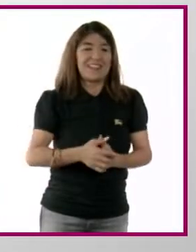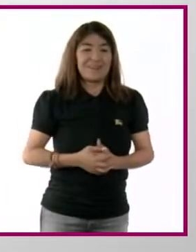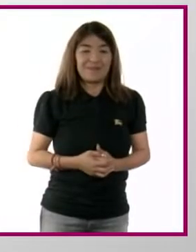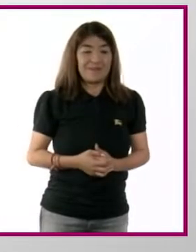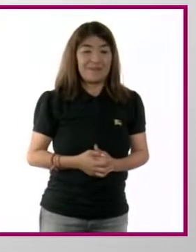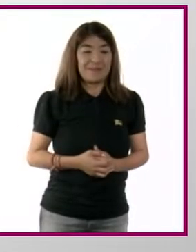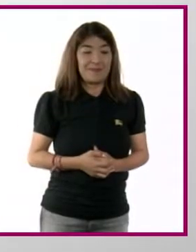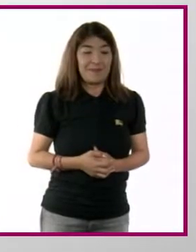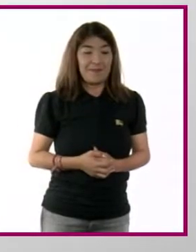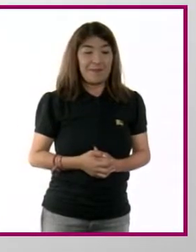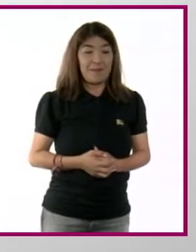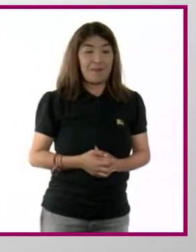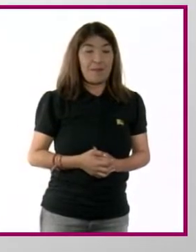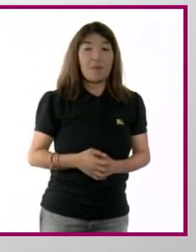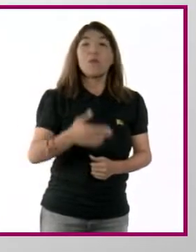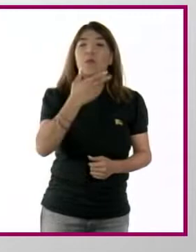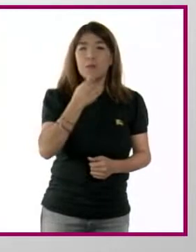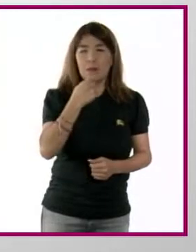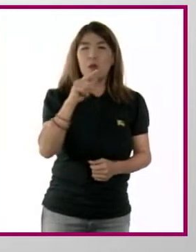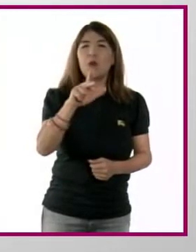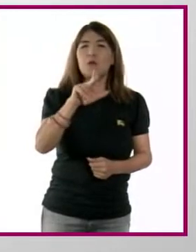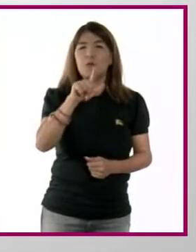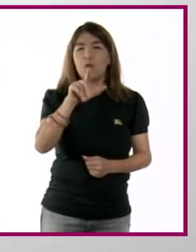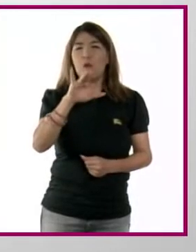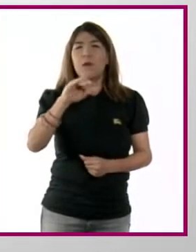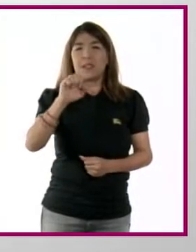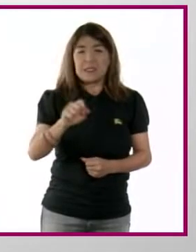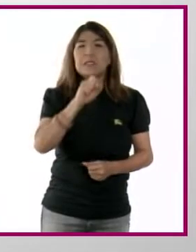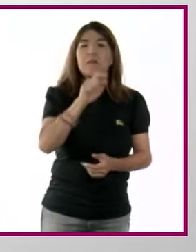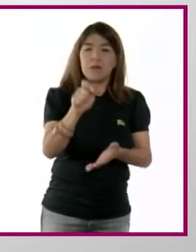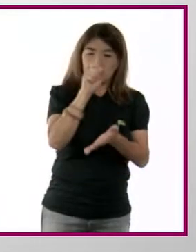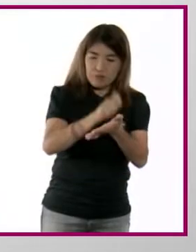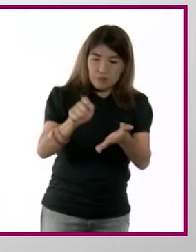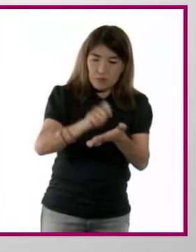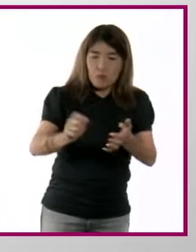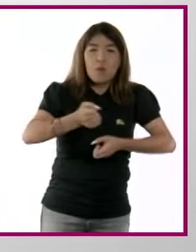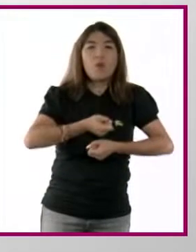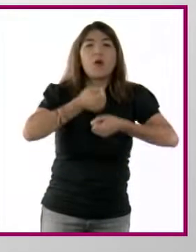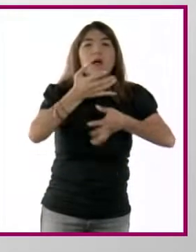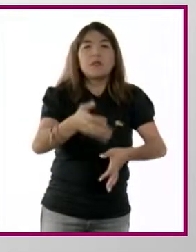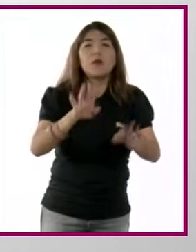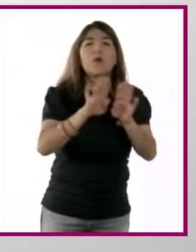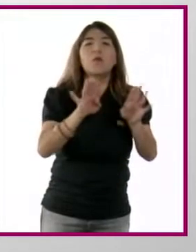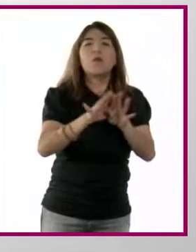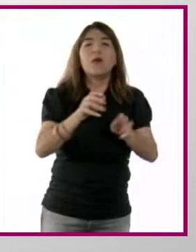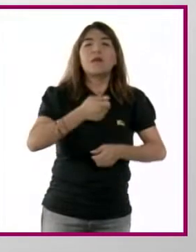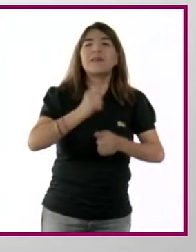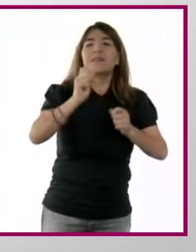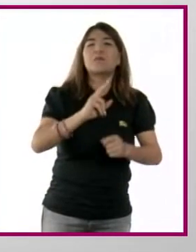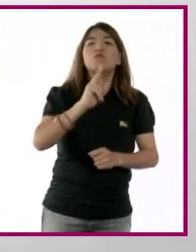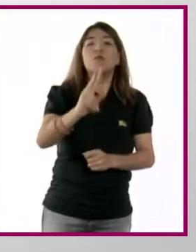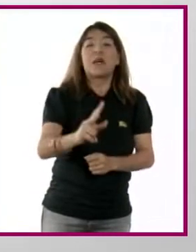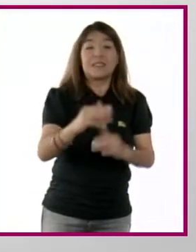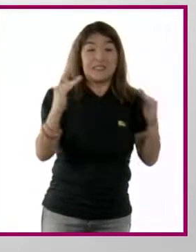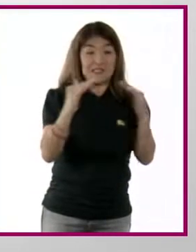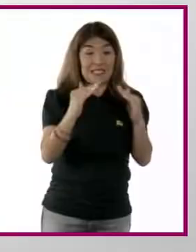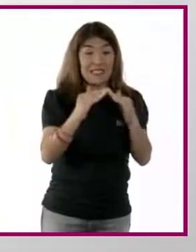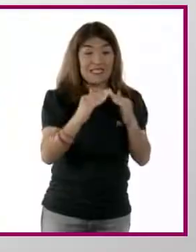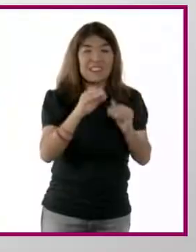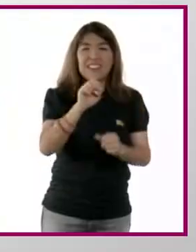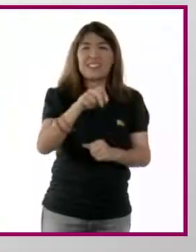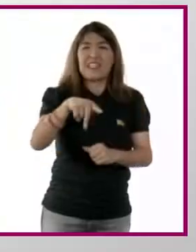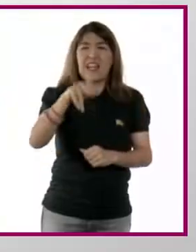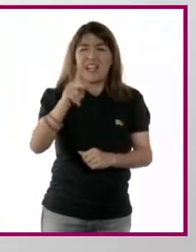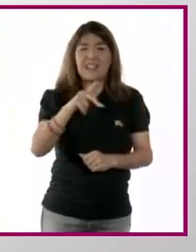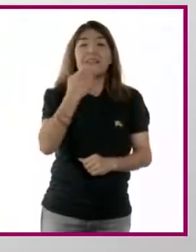Lewis Carroll escribió también poesía, campo en el que destaca en su producción el poema narrativo La Casa del Snark, plagado